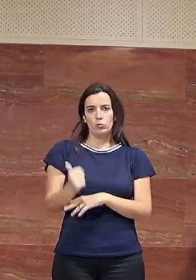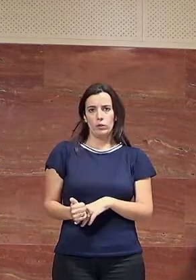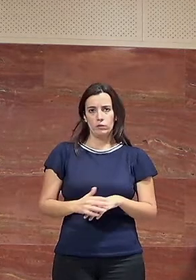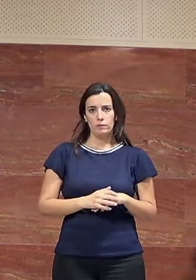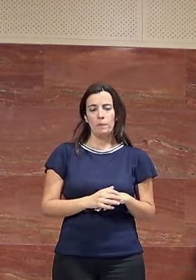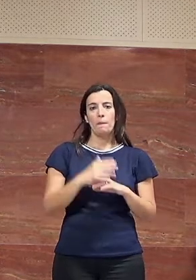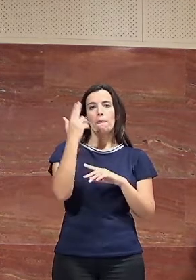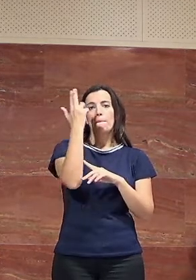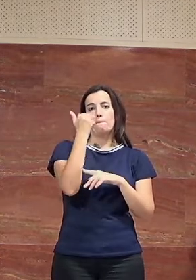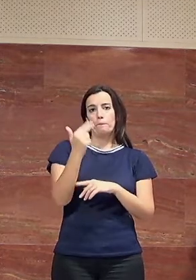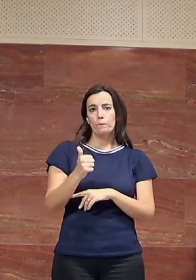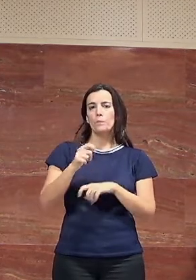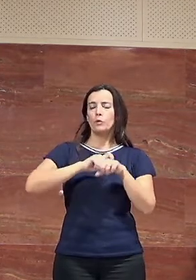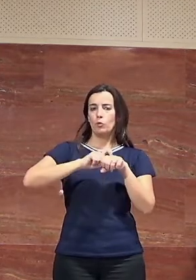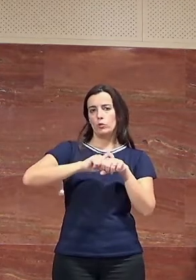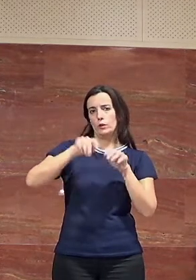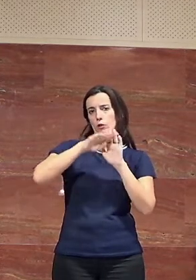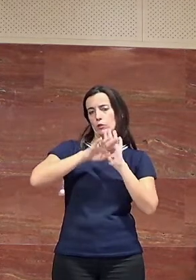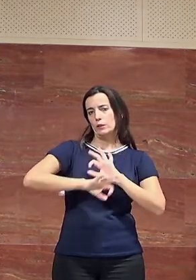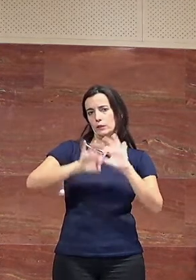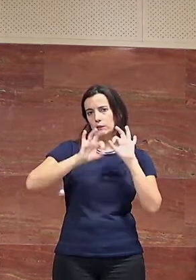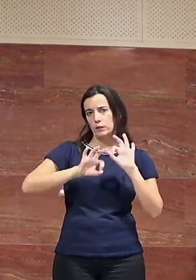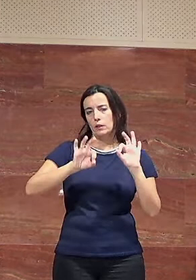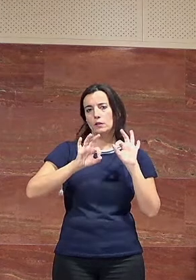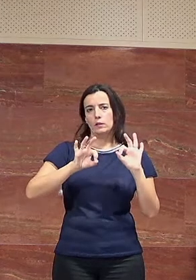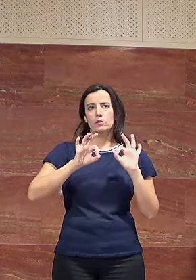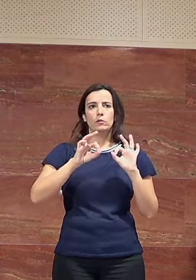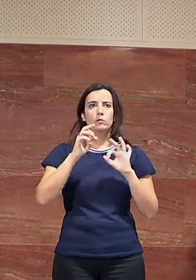Pinturas con unas condiciones especiales, que no sean resbaladizas, que permitan,